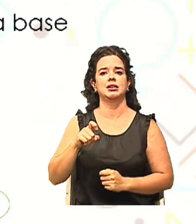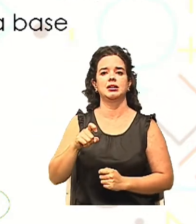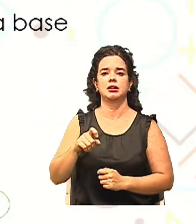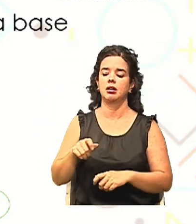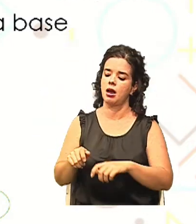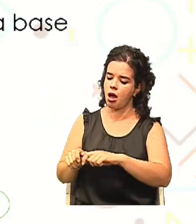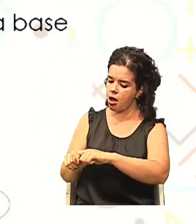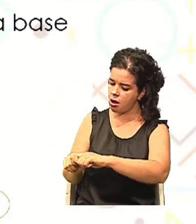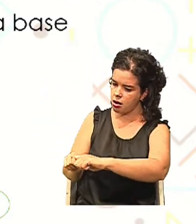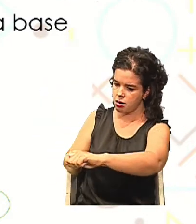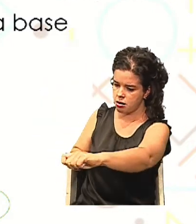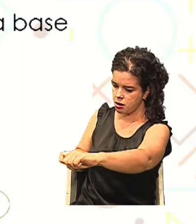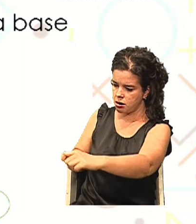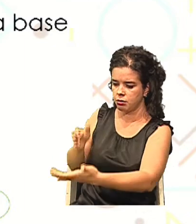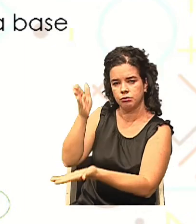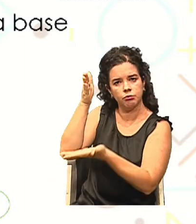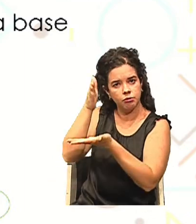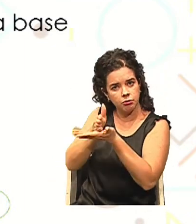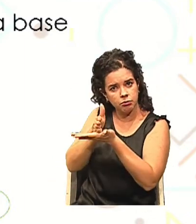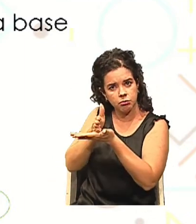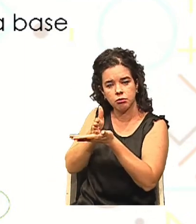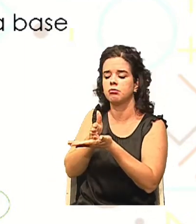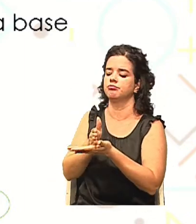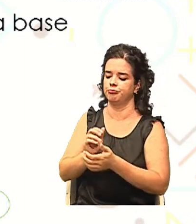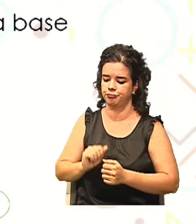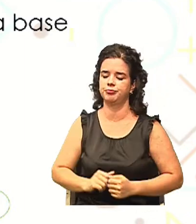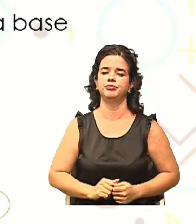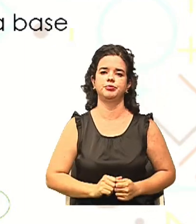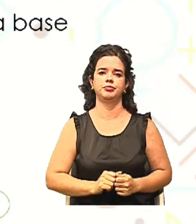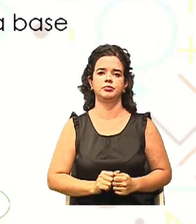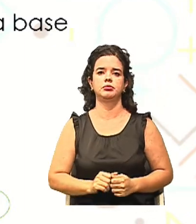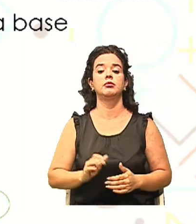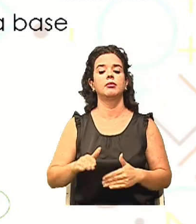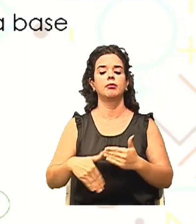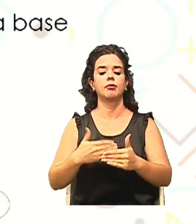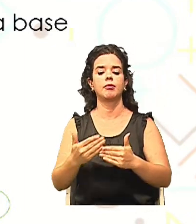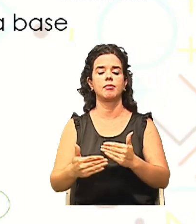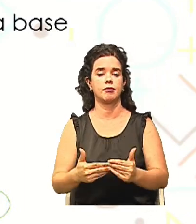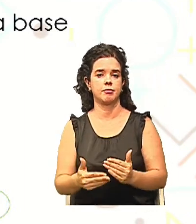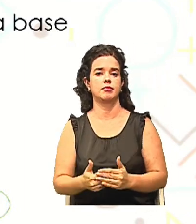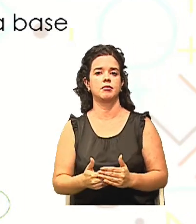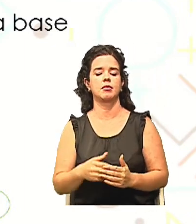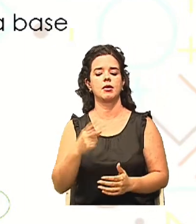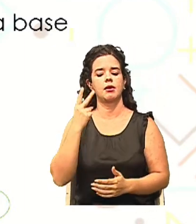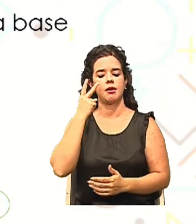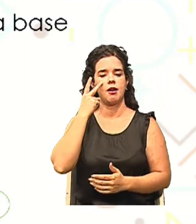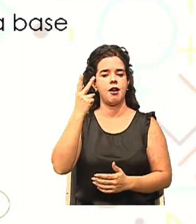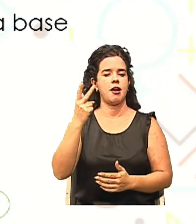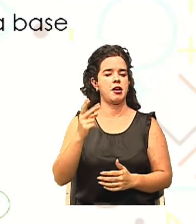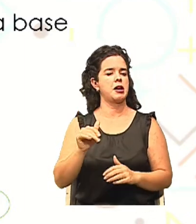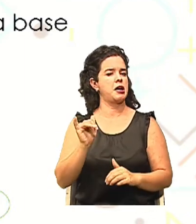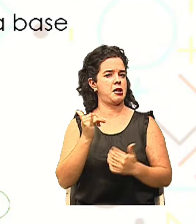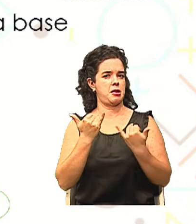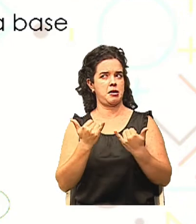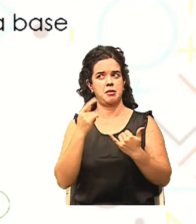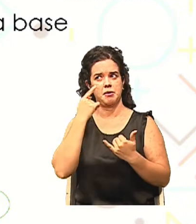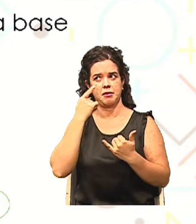de la base para cada figura. Y los resultados se observan en nuestra